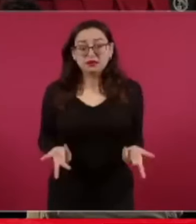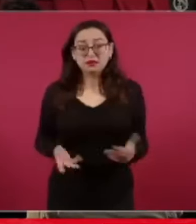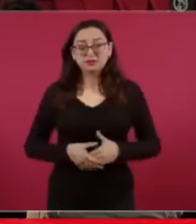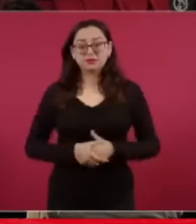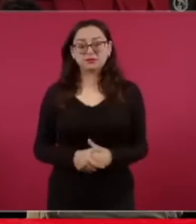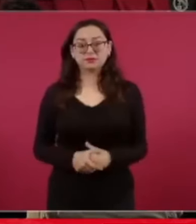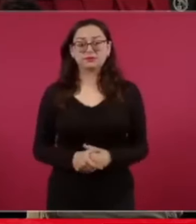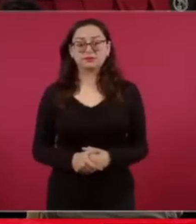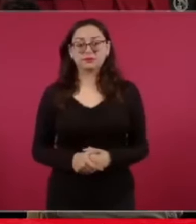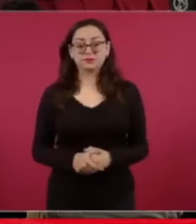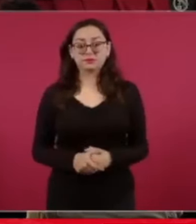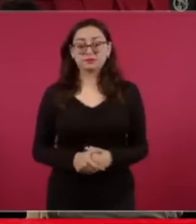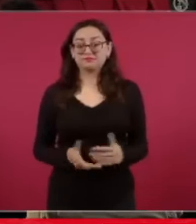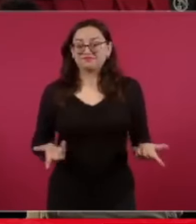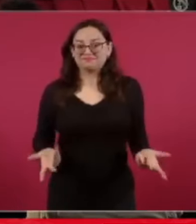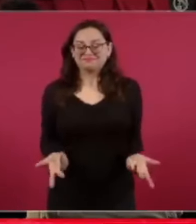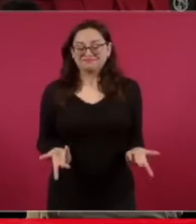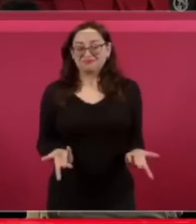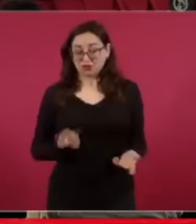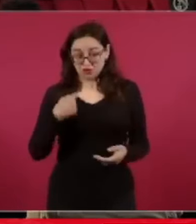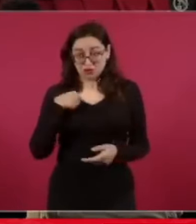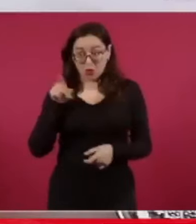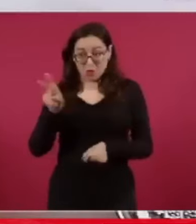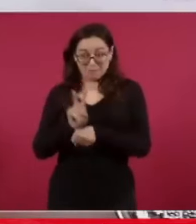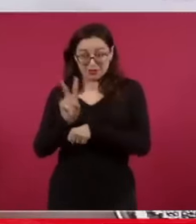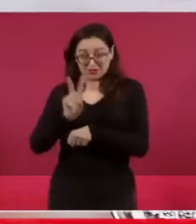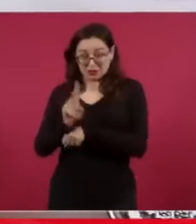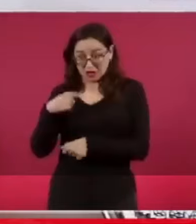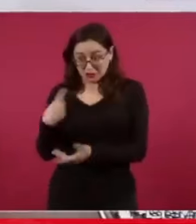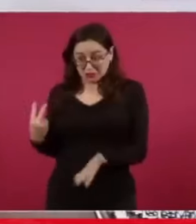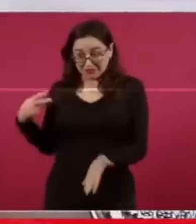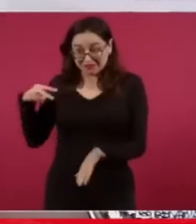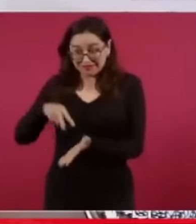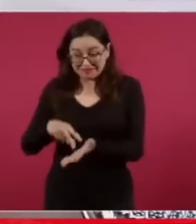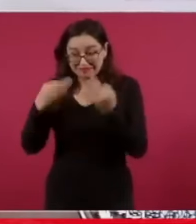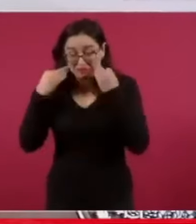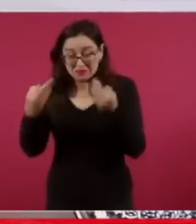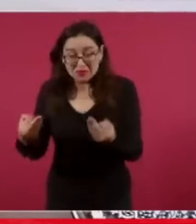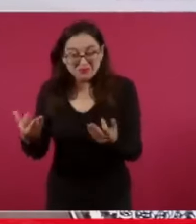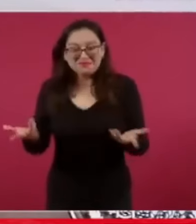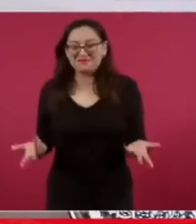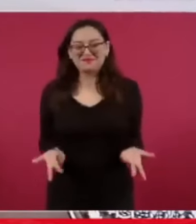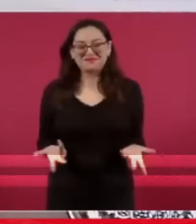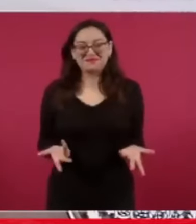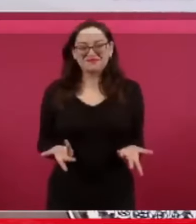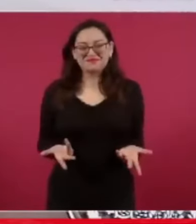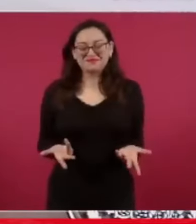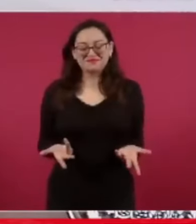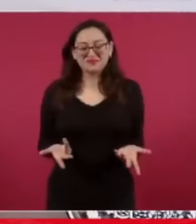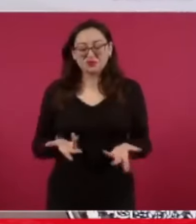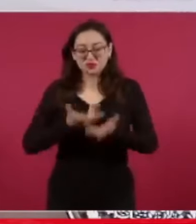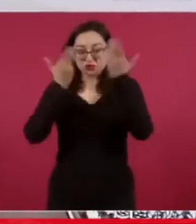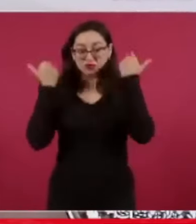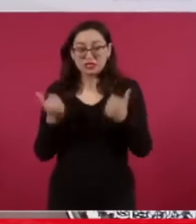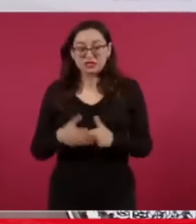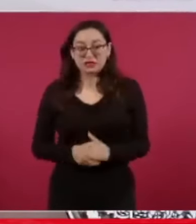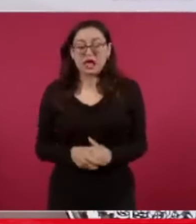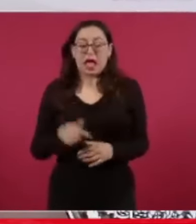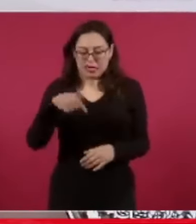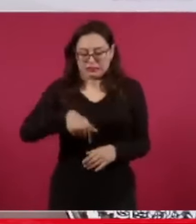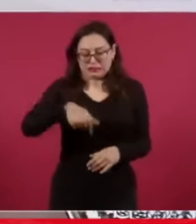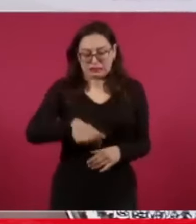No tengo elementos, o sea, no hay pruebas en el caso de Venezuela. Nosotros sí